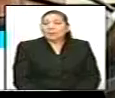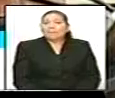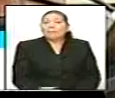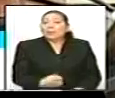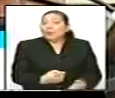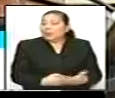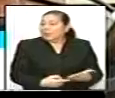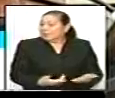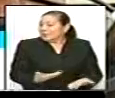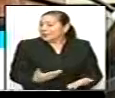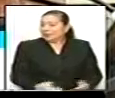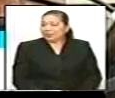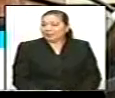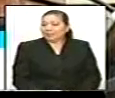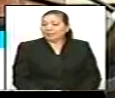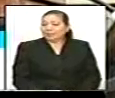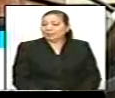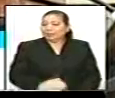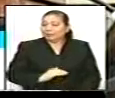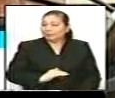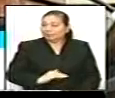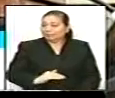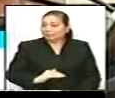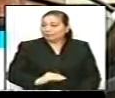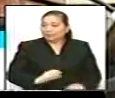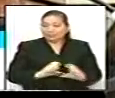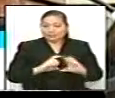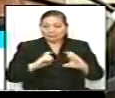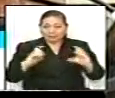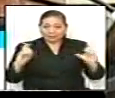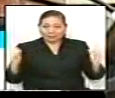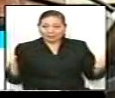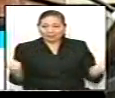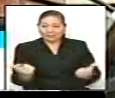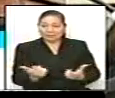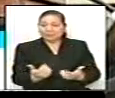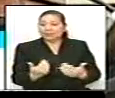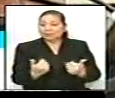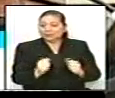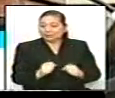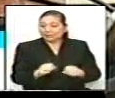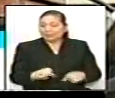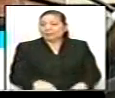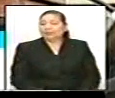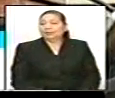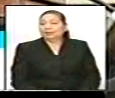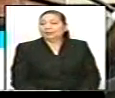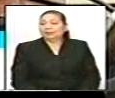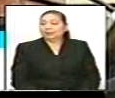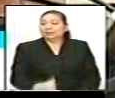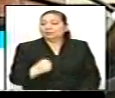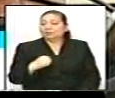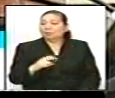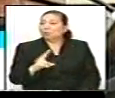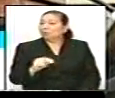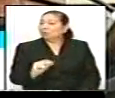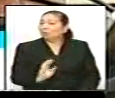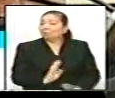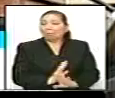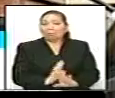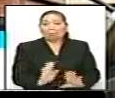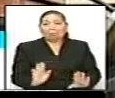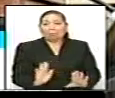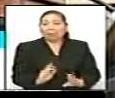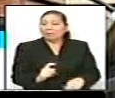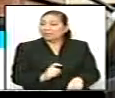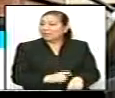porque el saneamiento legal de la faja marginal que debió haber hecho la autoridad no lo rehizo